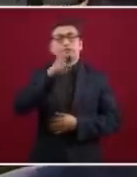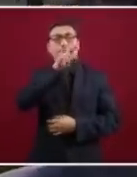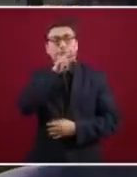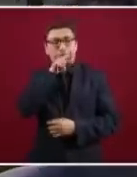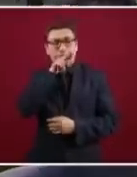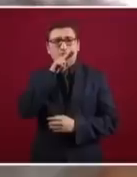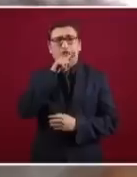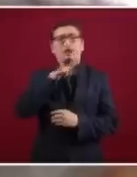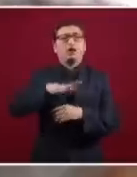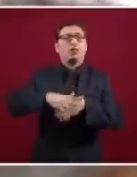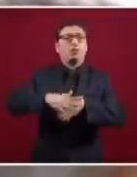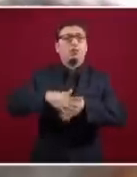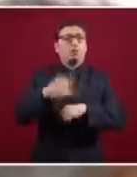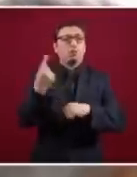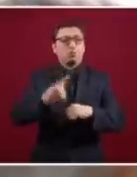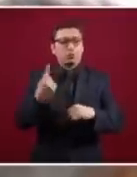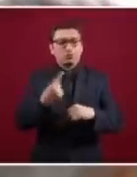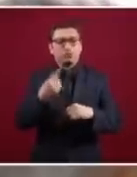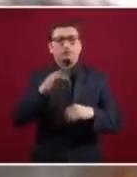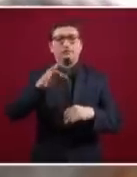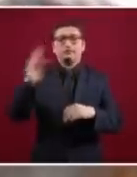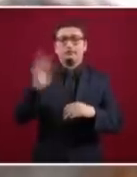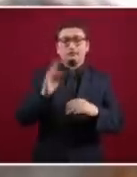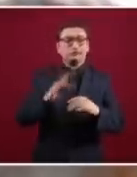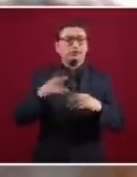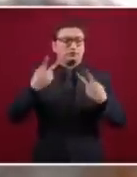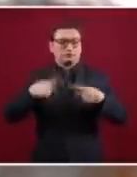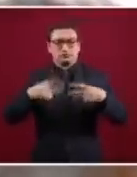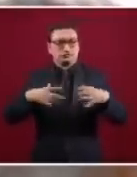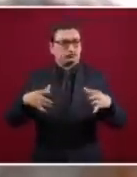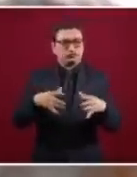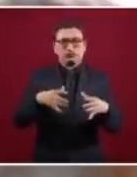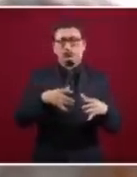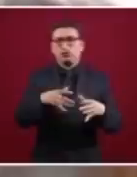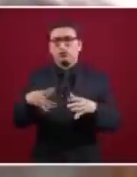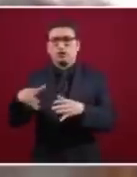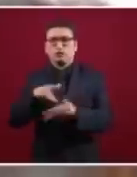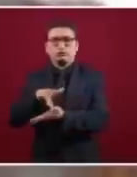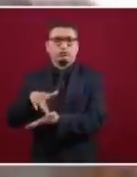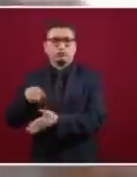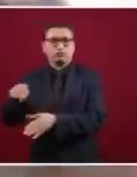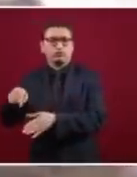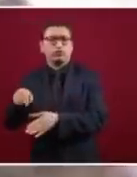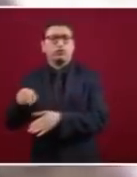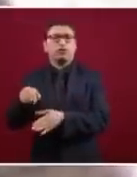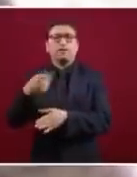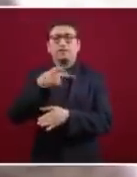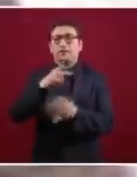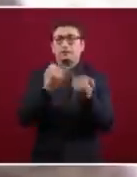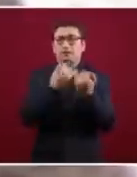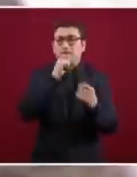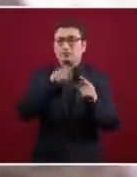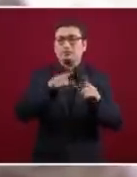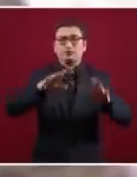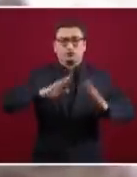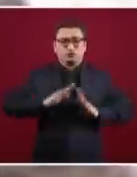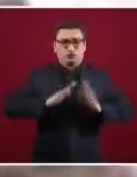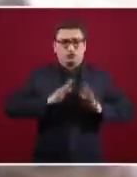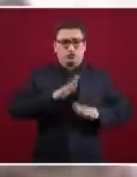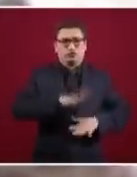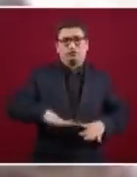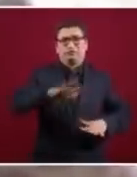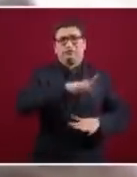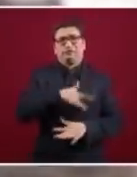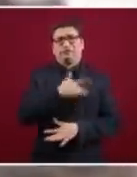pues por una polarización en la sociedad pero también menciona que los soldados tienen inquietudes y se